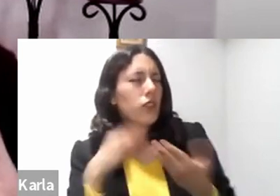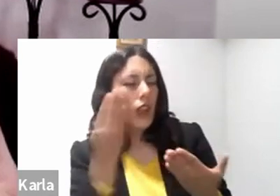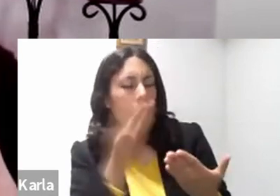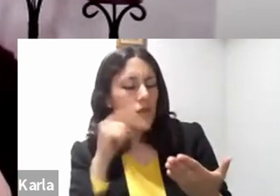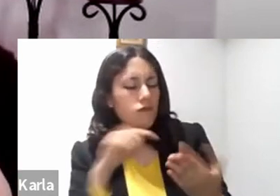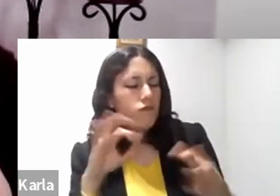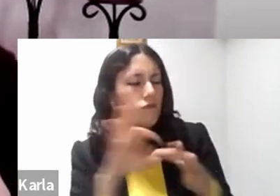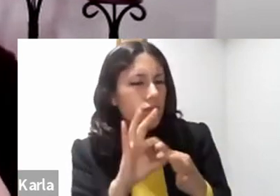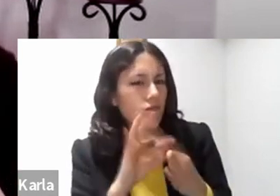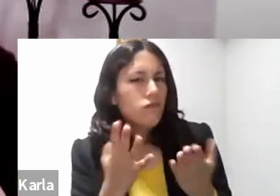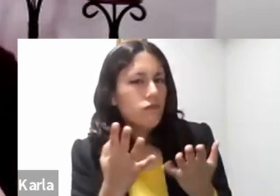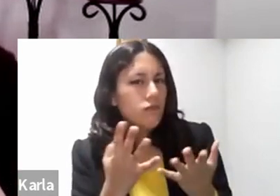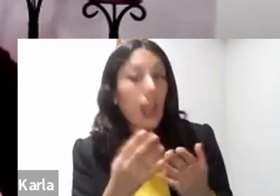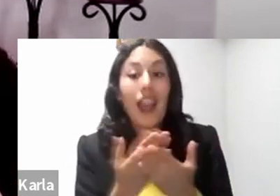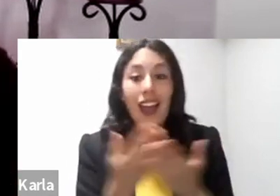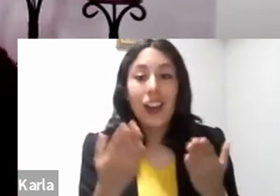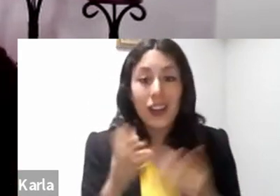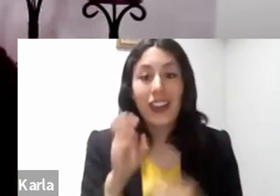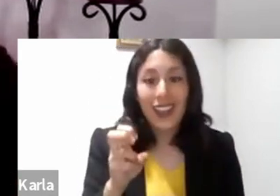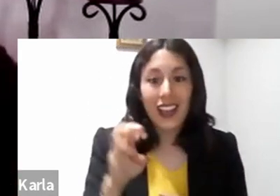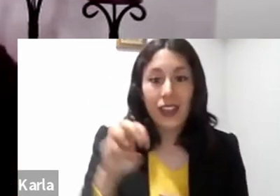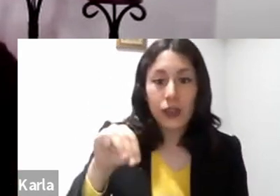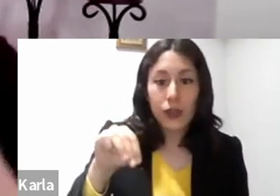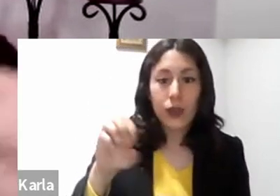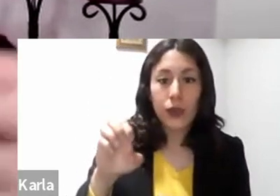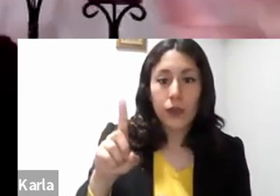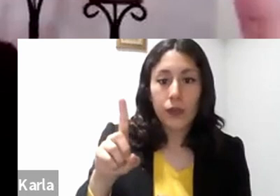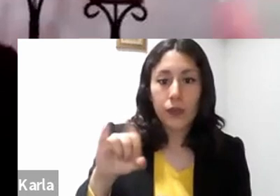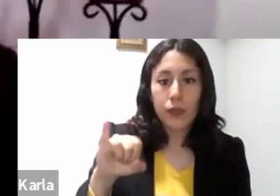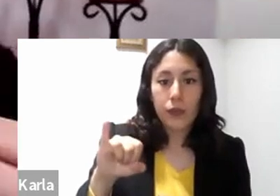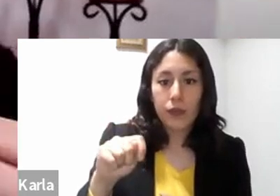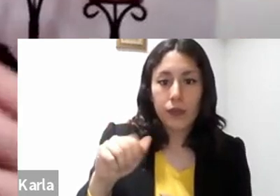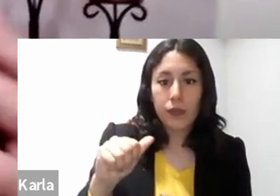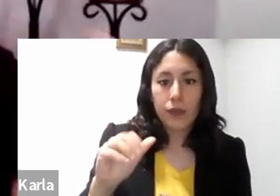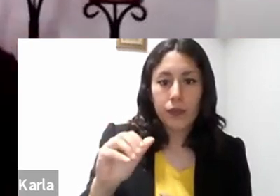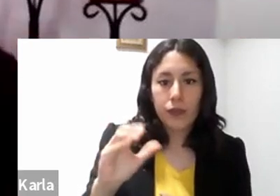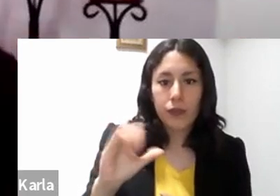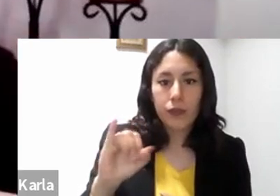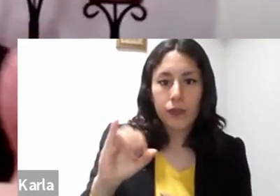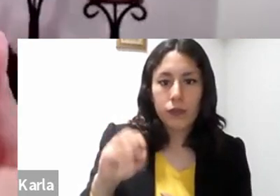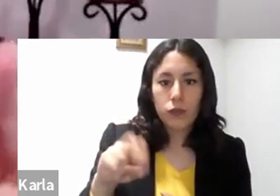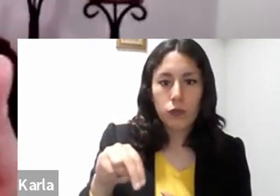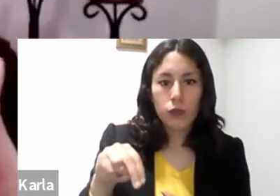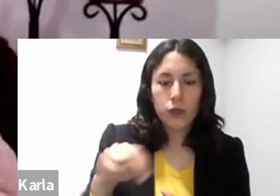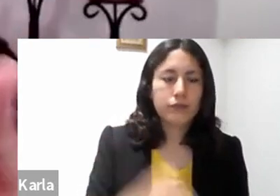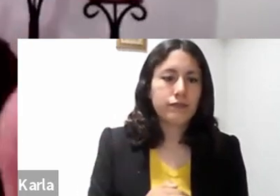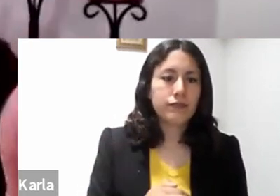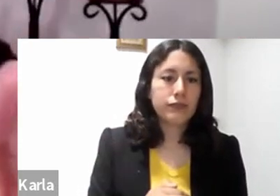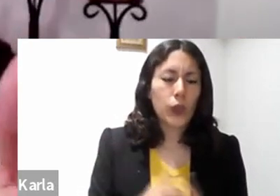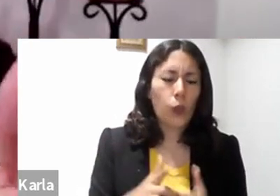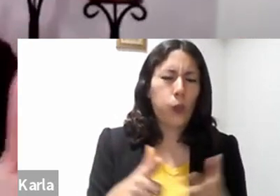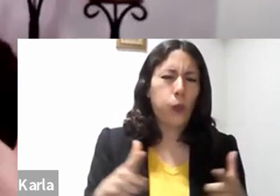una meditación entonces no tiene que ser algo largo no tiene que es algo muy complicado pero es